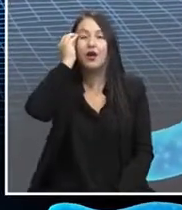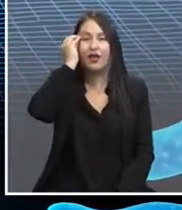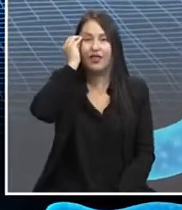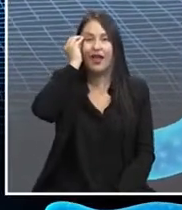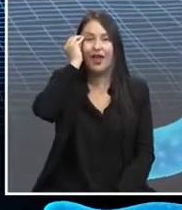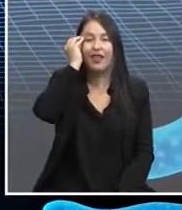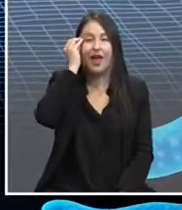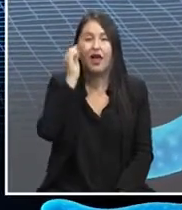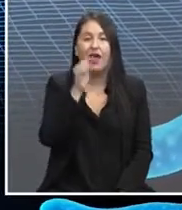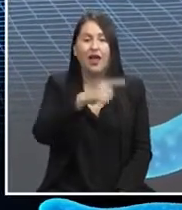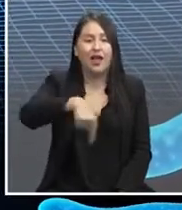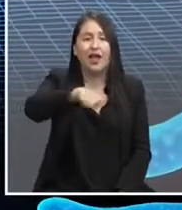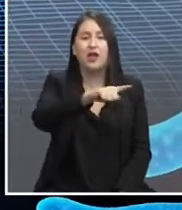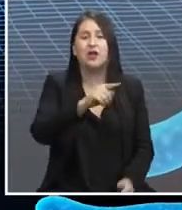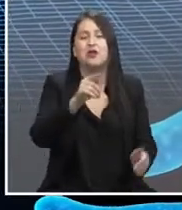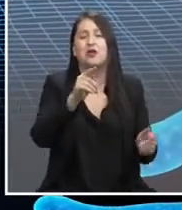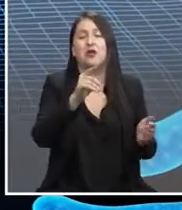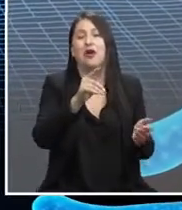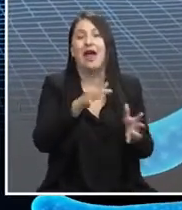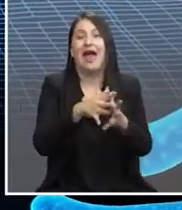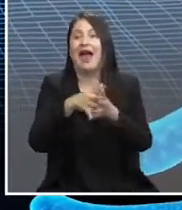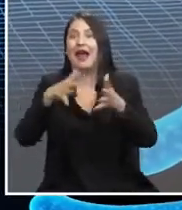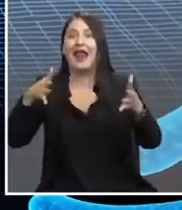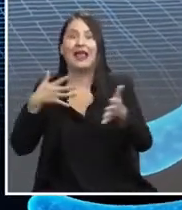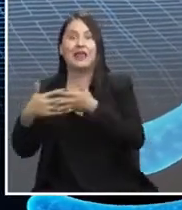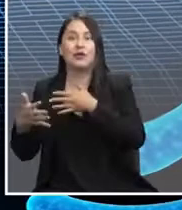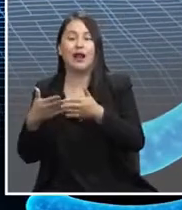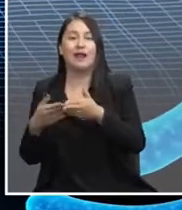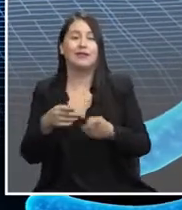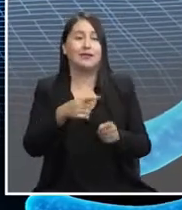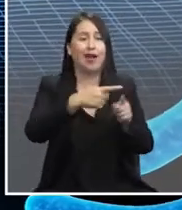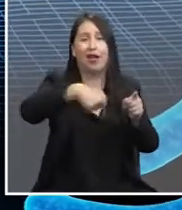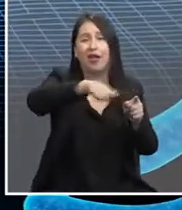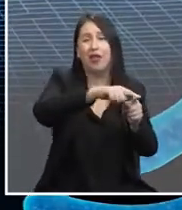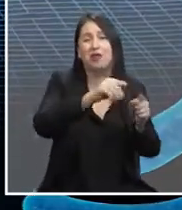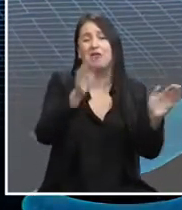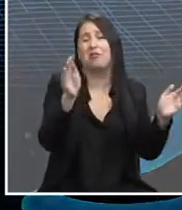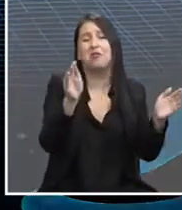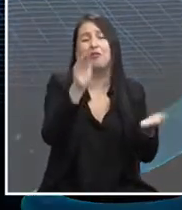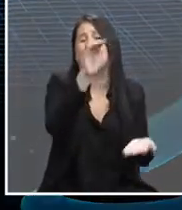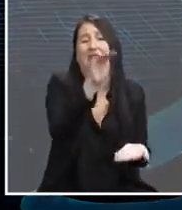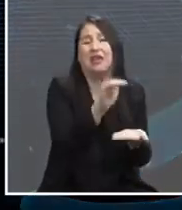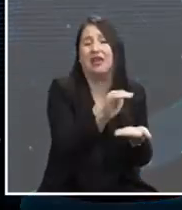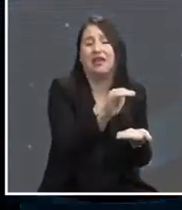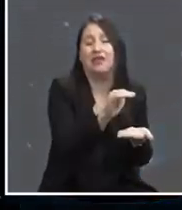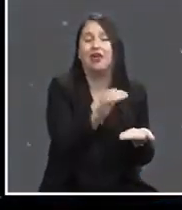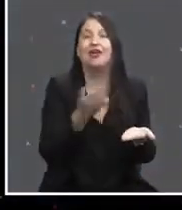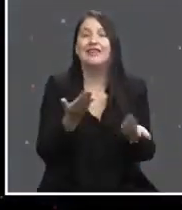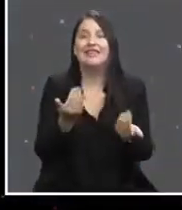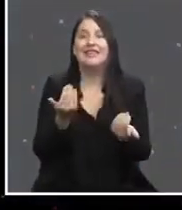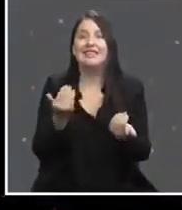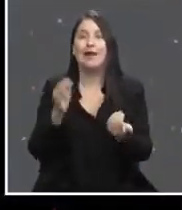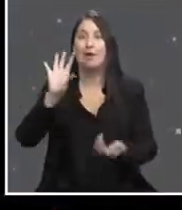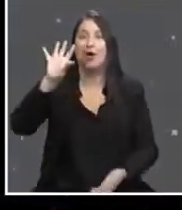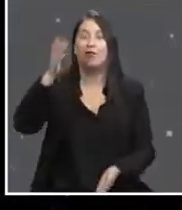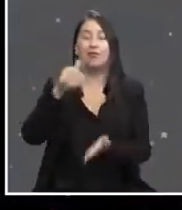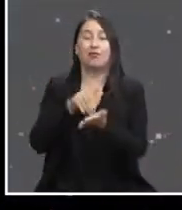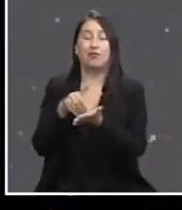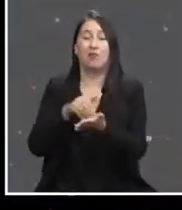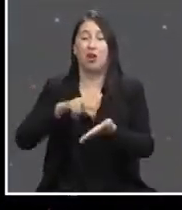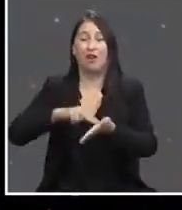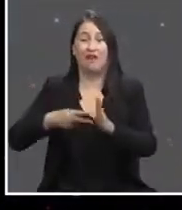to turn this climate crisis around and to build a more sustainable world. Let's do this